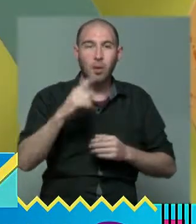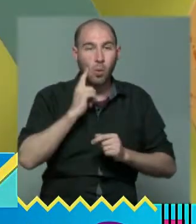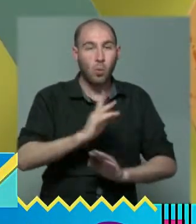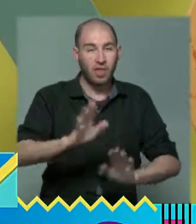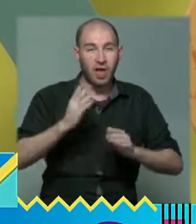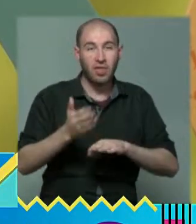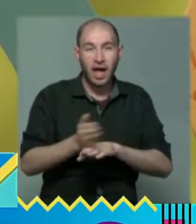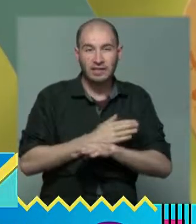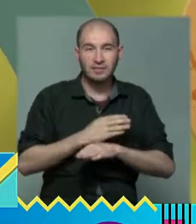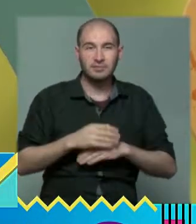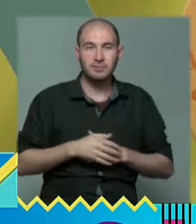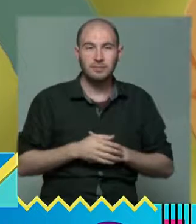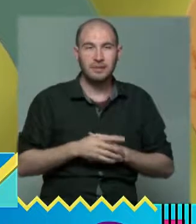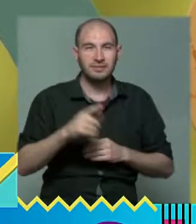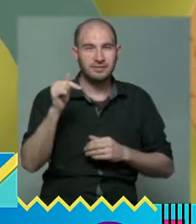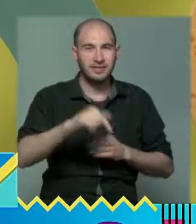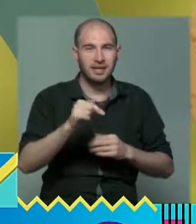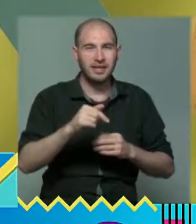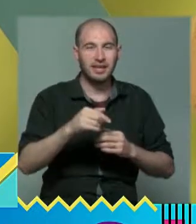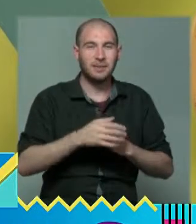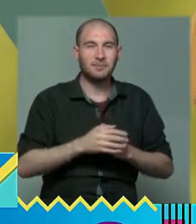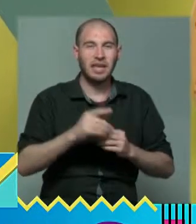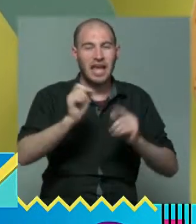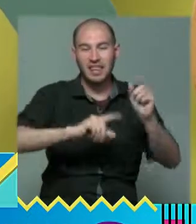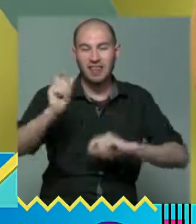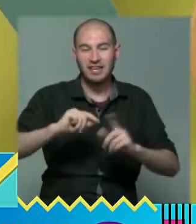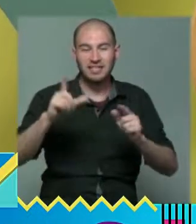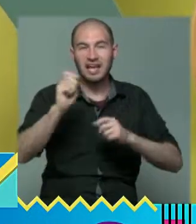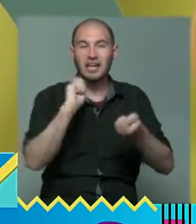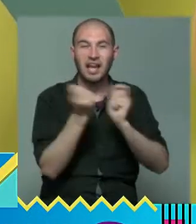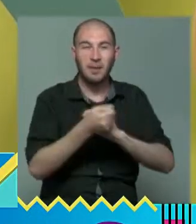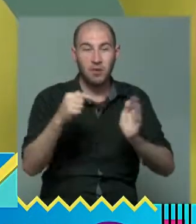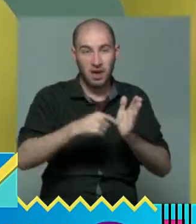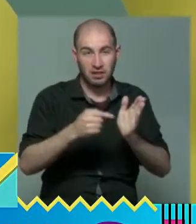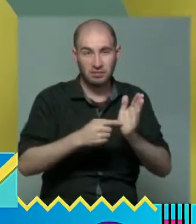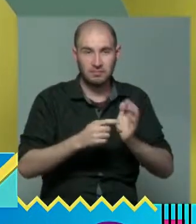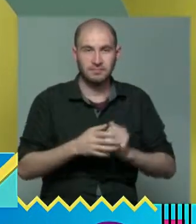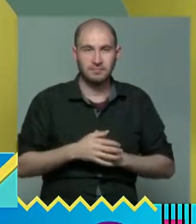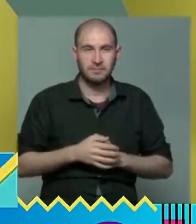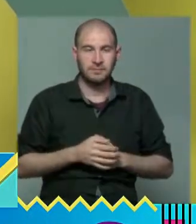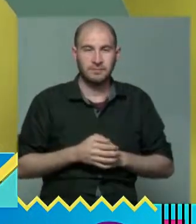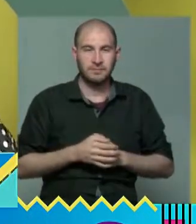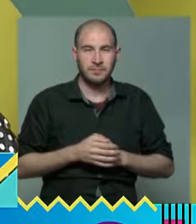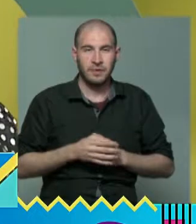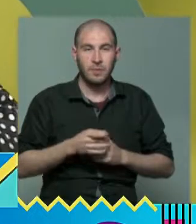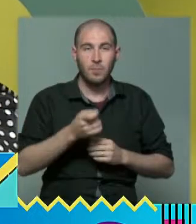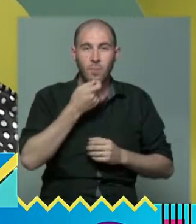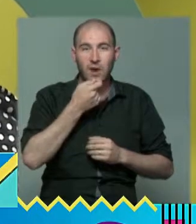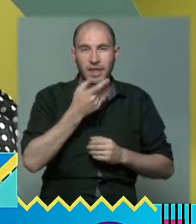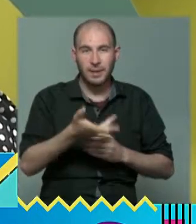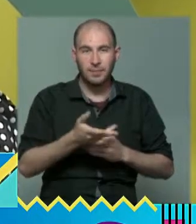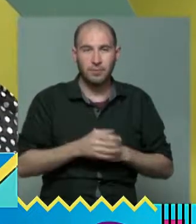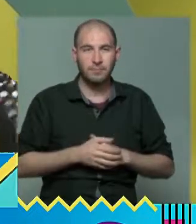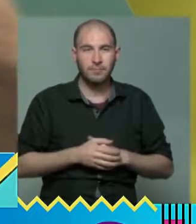prevención, y no han demostrado con estadísticas estas modificaciones que haya, por